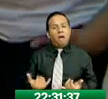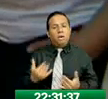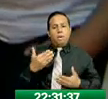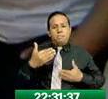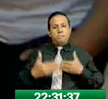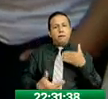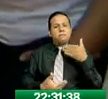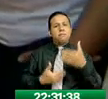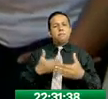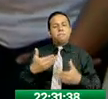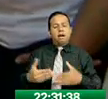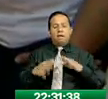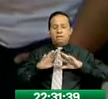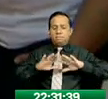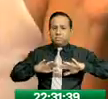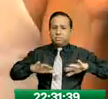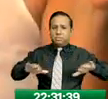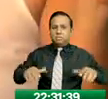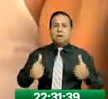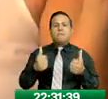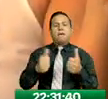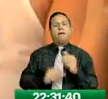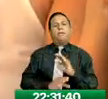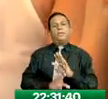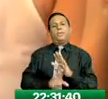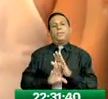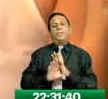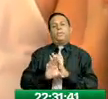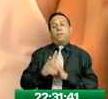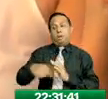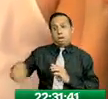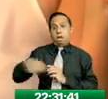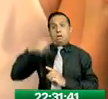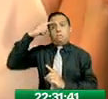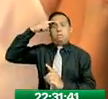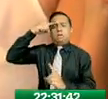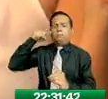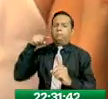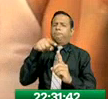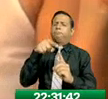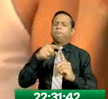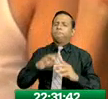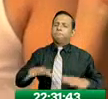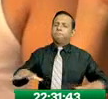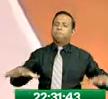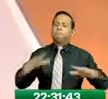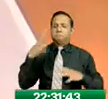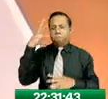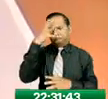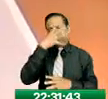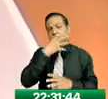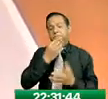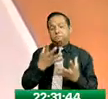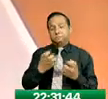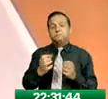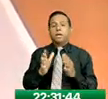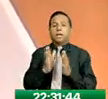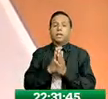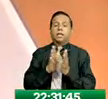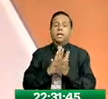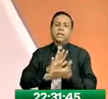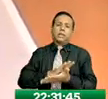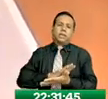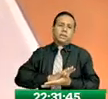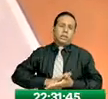peor en este hogar ya pasó y abrazan el presente con más fuerza, como nunca antes. Es que